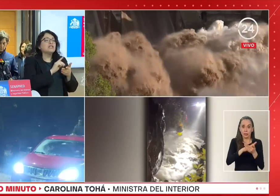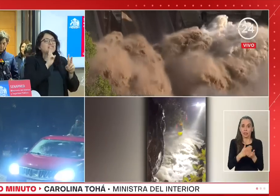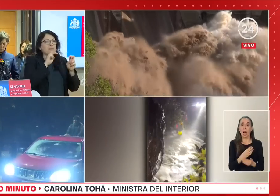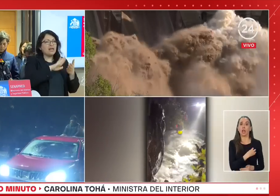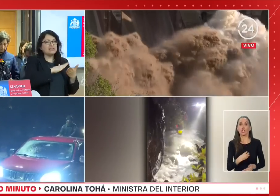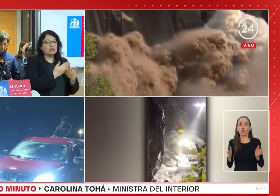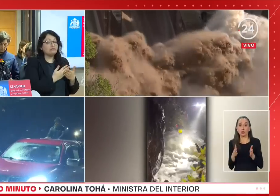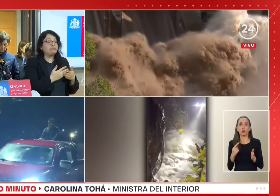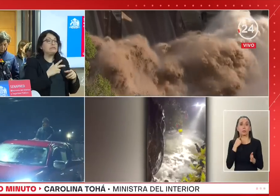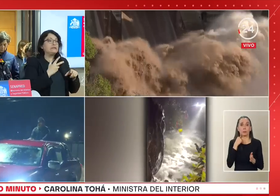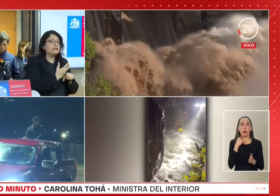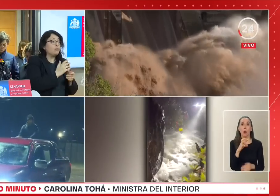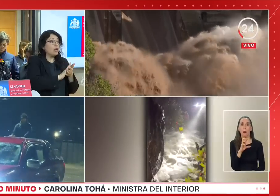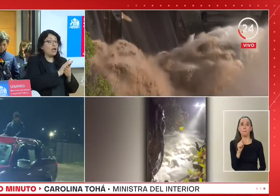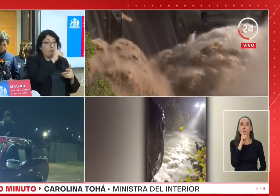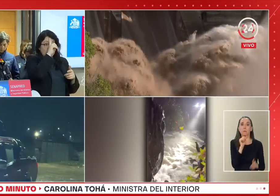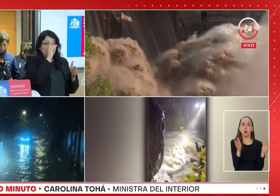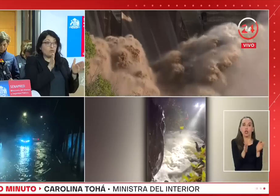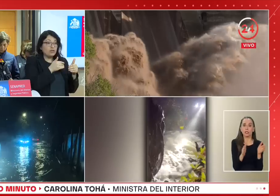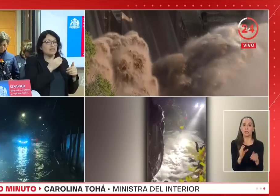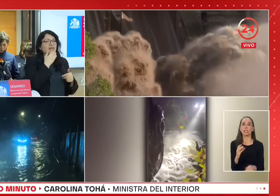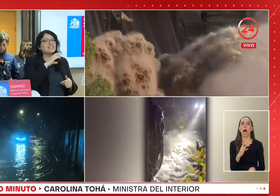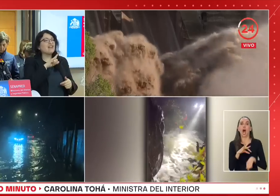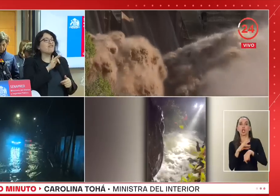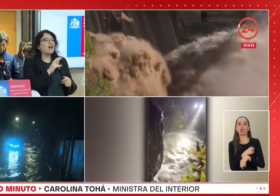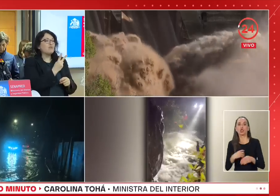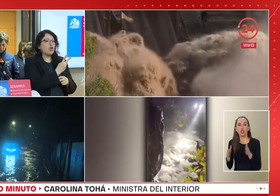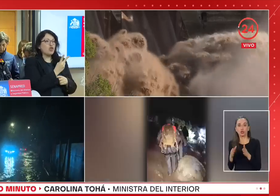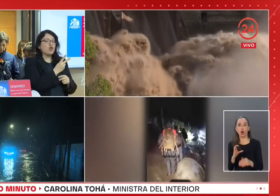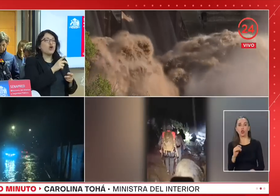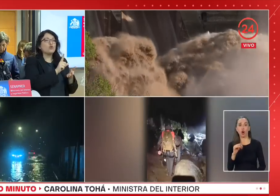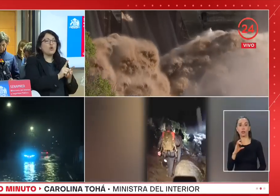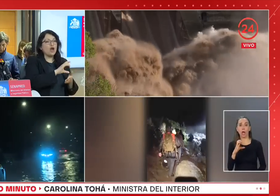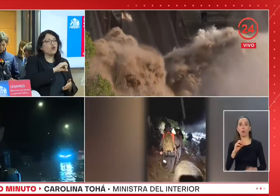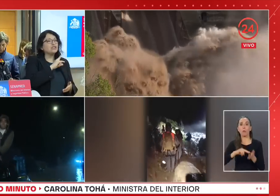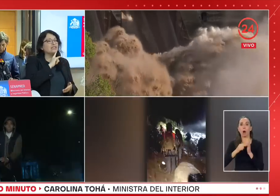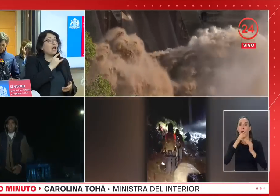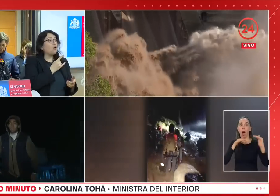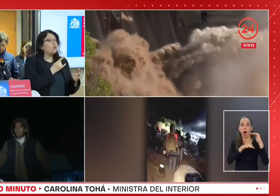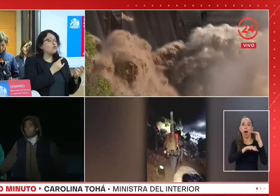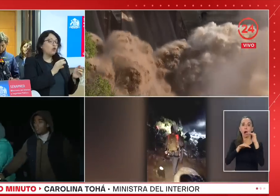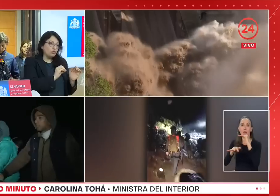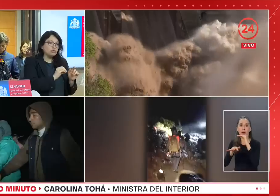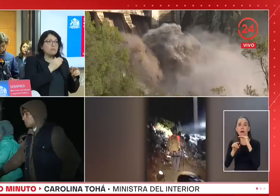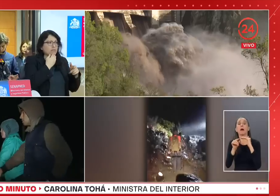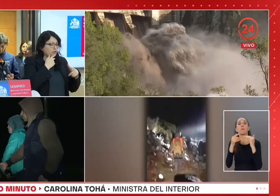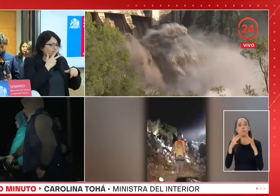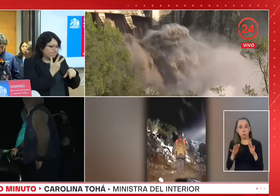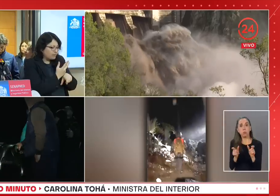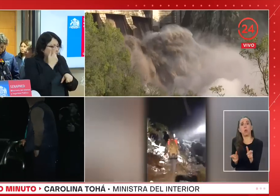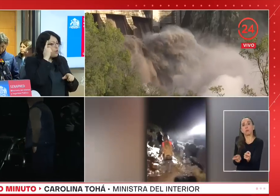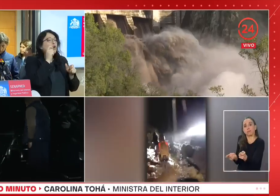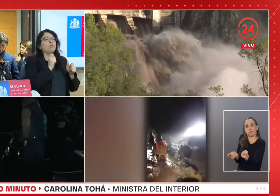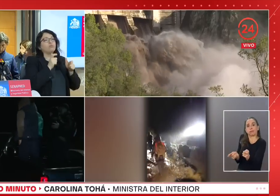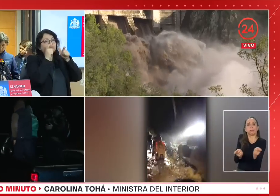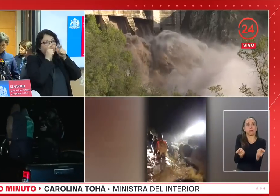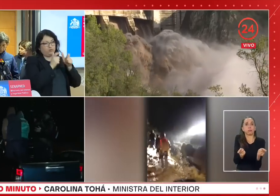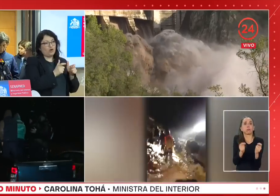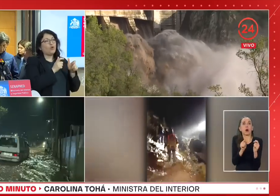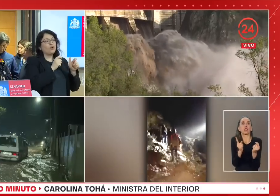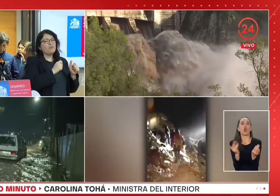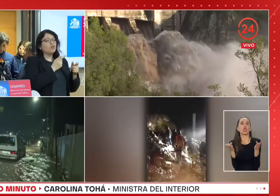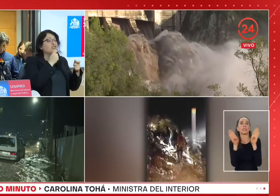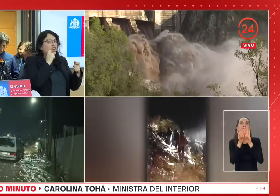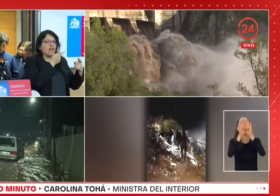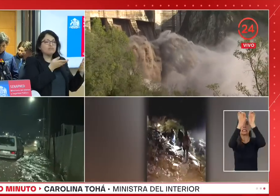o'higgins a una posta a un cesfam ambos en contauco pero han sido afectaciones que se han podido manejar para que no se tengan